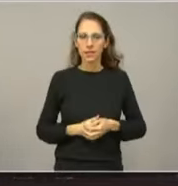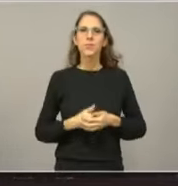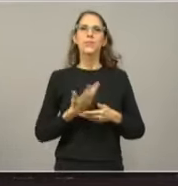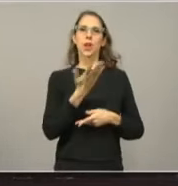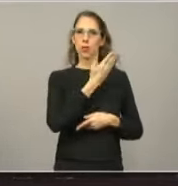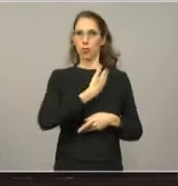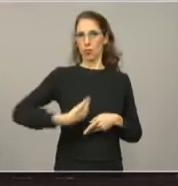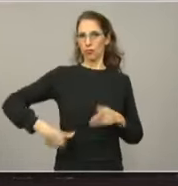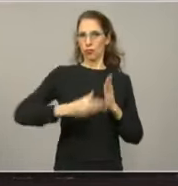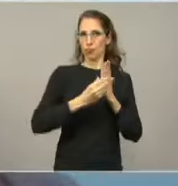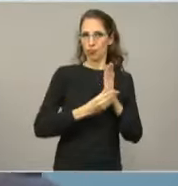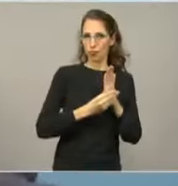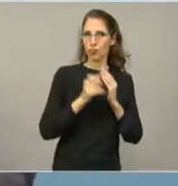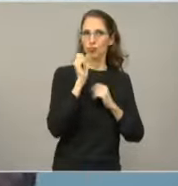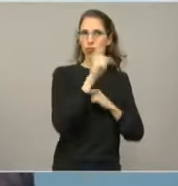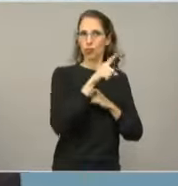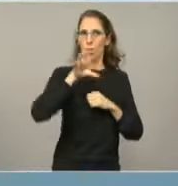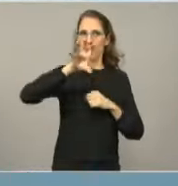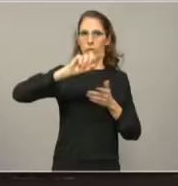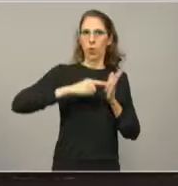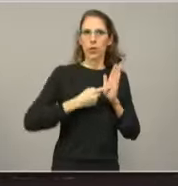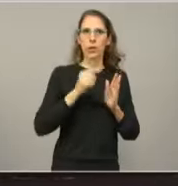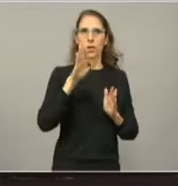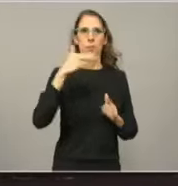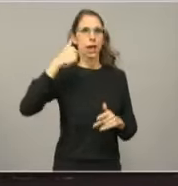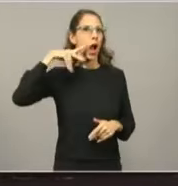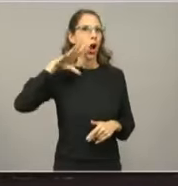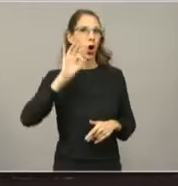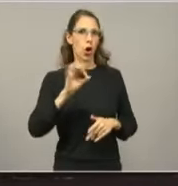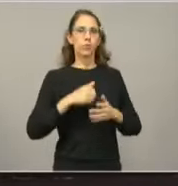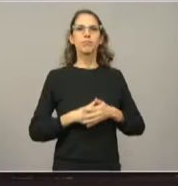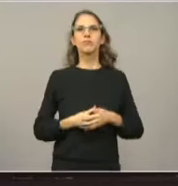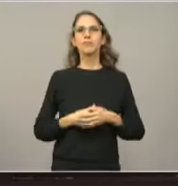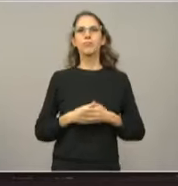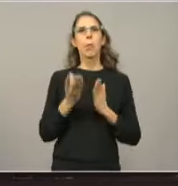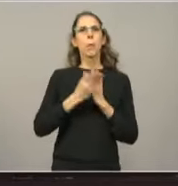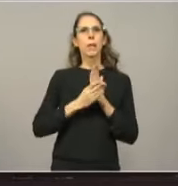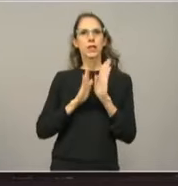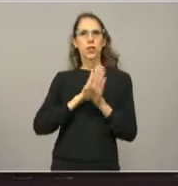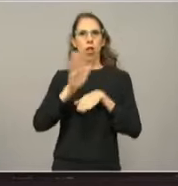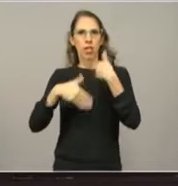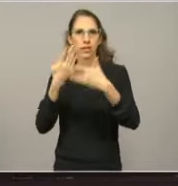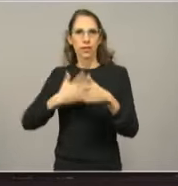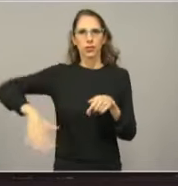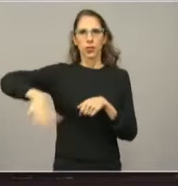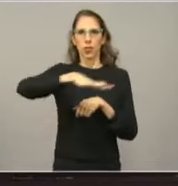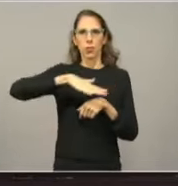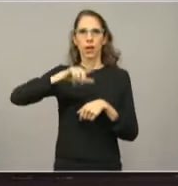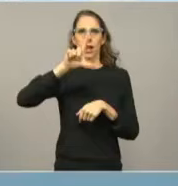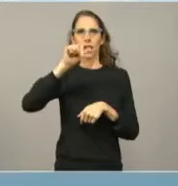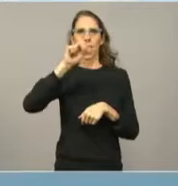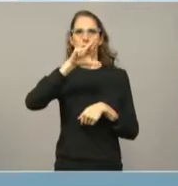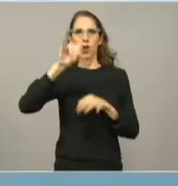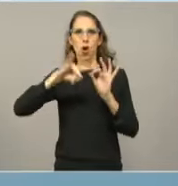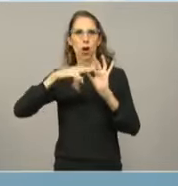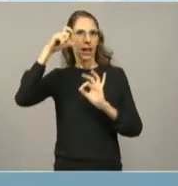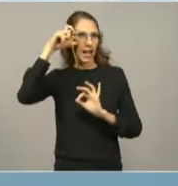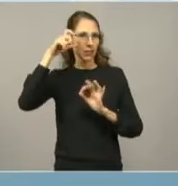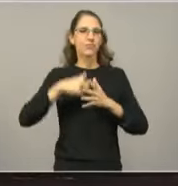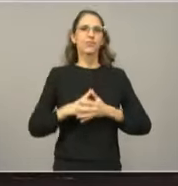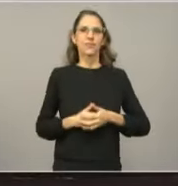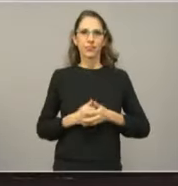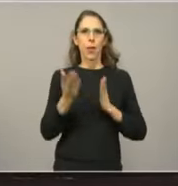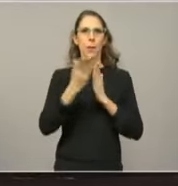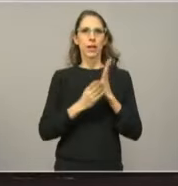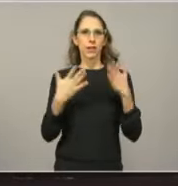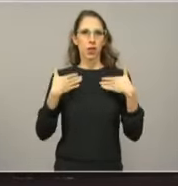de la provincia de Buenos Aires Carlos bianco el señor ministro de desarrollo de la comunidad Andrés larroque el señor ministro